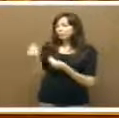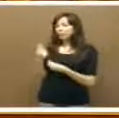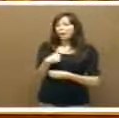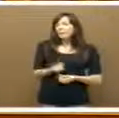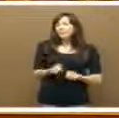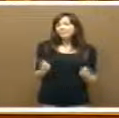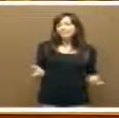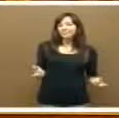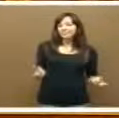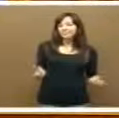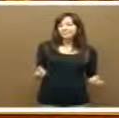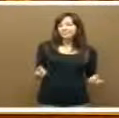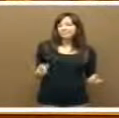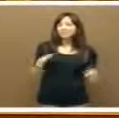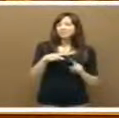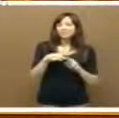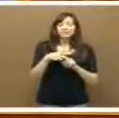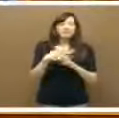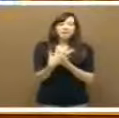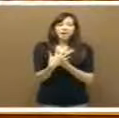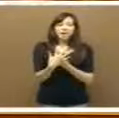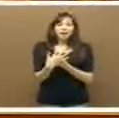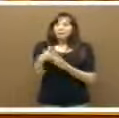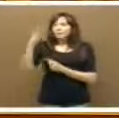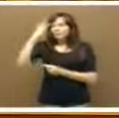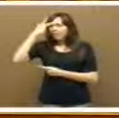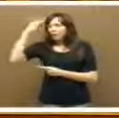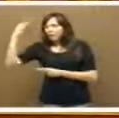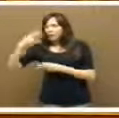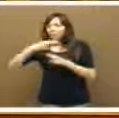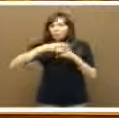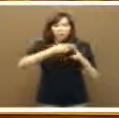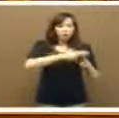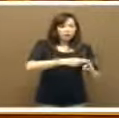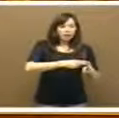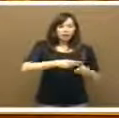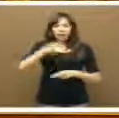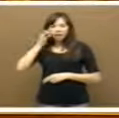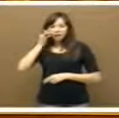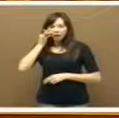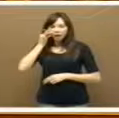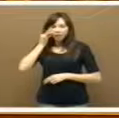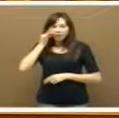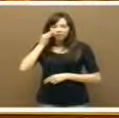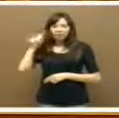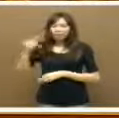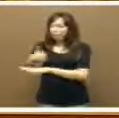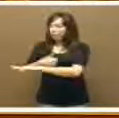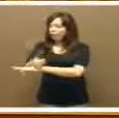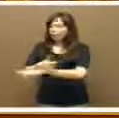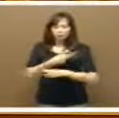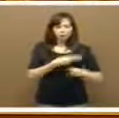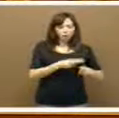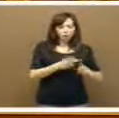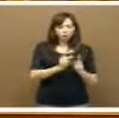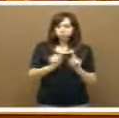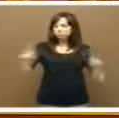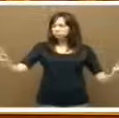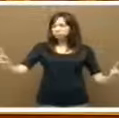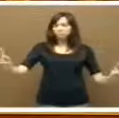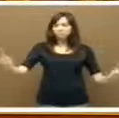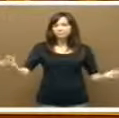cual, agrandamos la brecha que queda entre la realidad y la política, entre los ciudadanos de a pie y los que se supone que tenemos la obligación de resolver sus